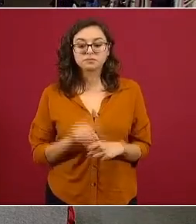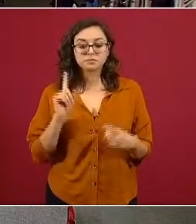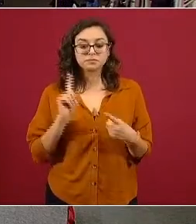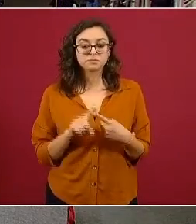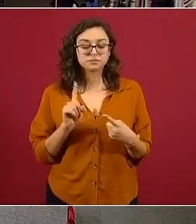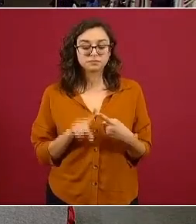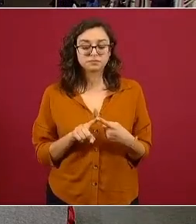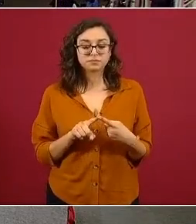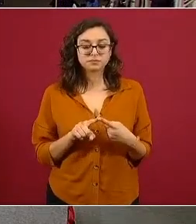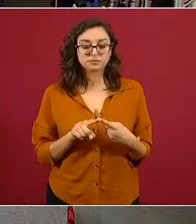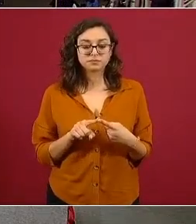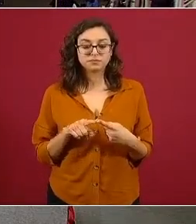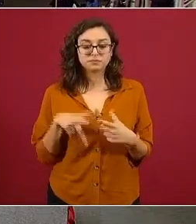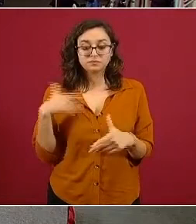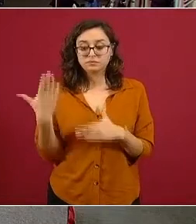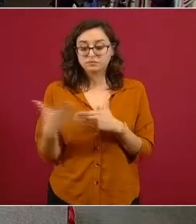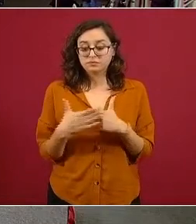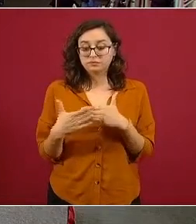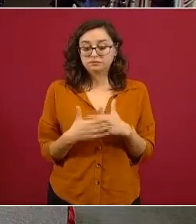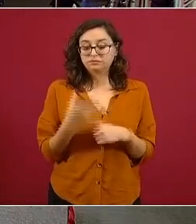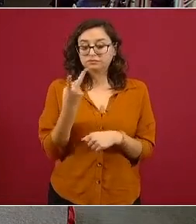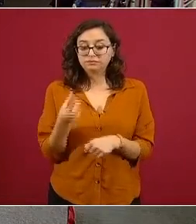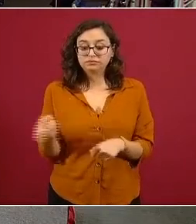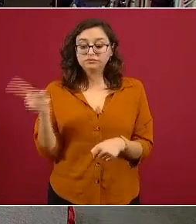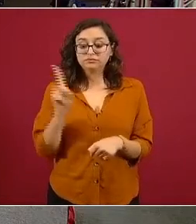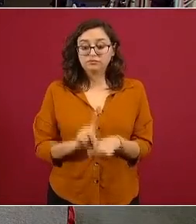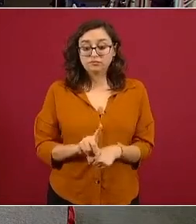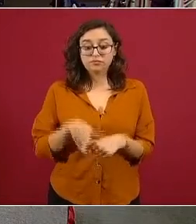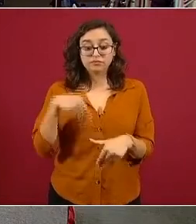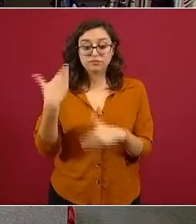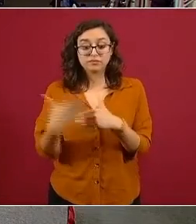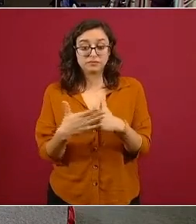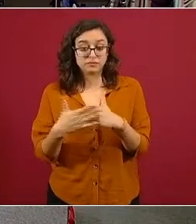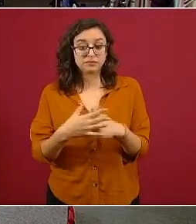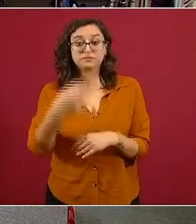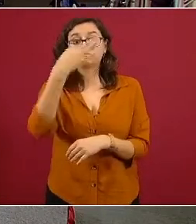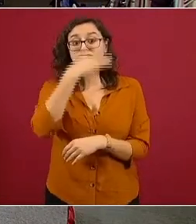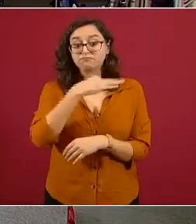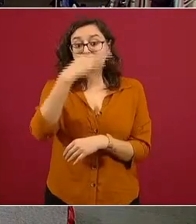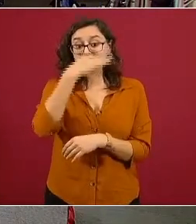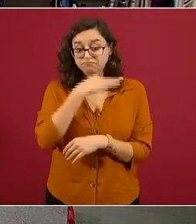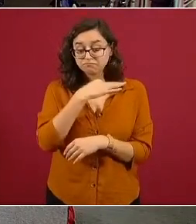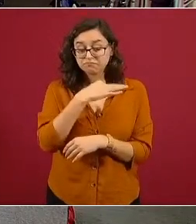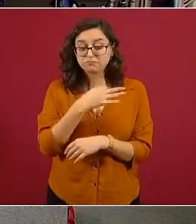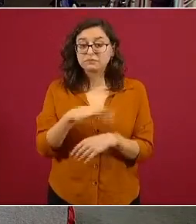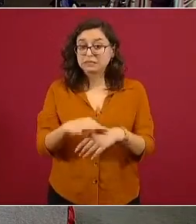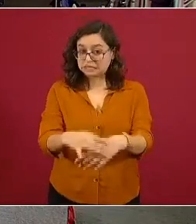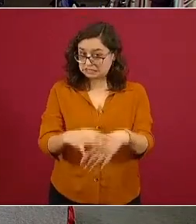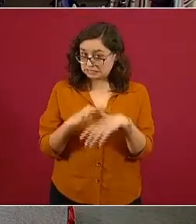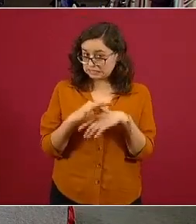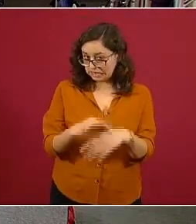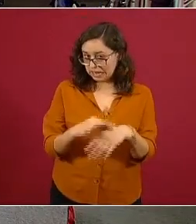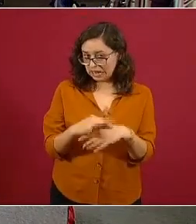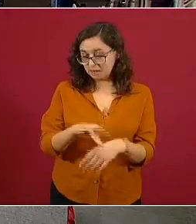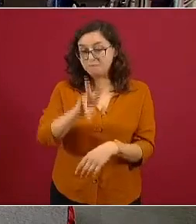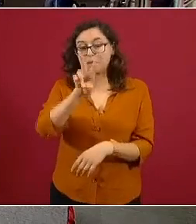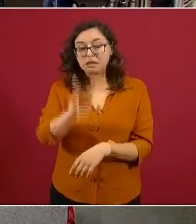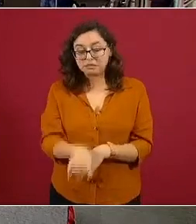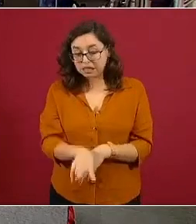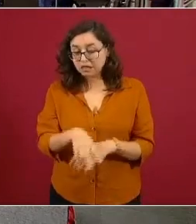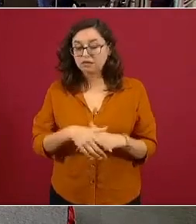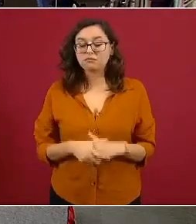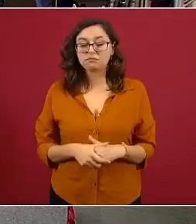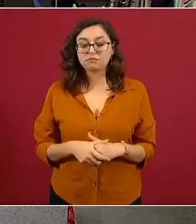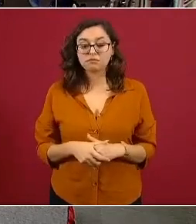en estos próximos 2 días que vienen de festejos, siendo realistas, ¿qué